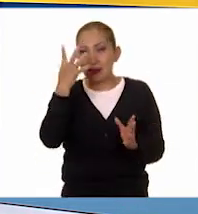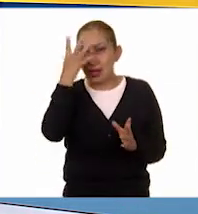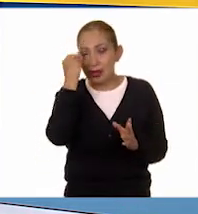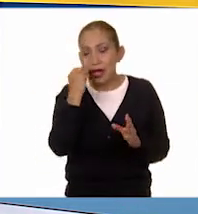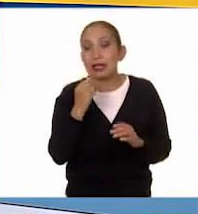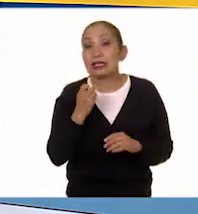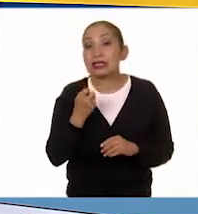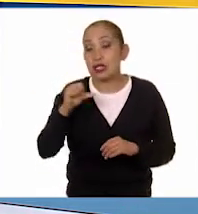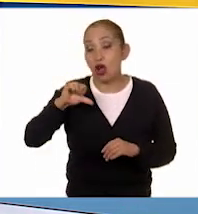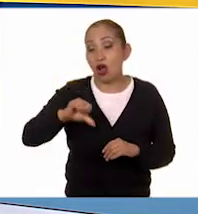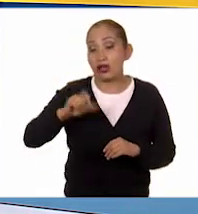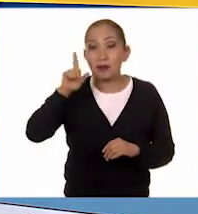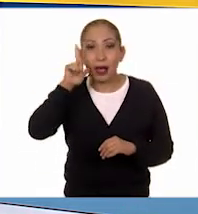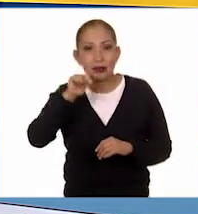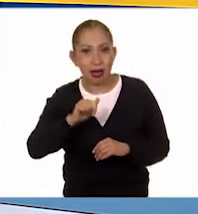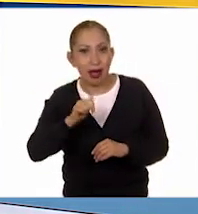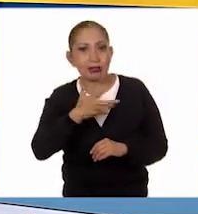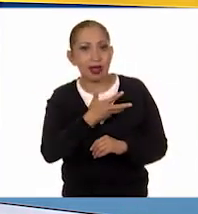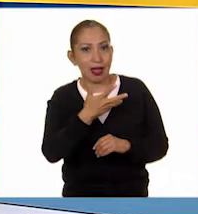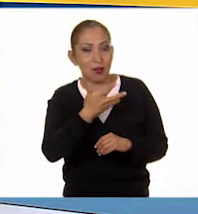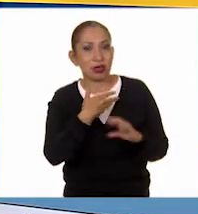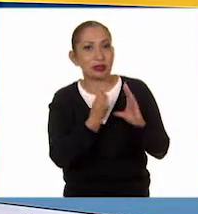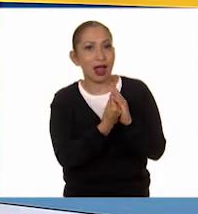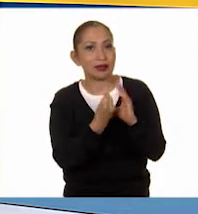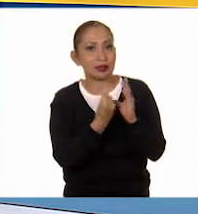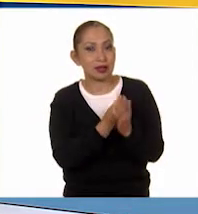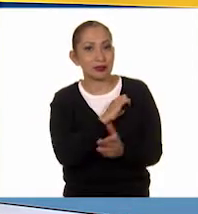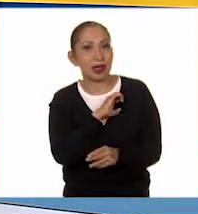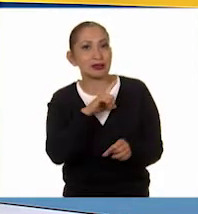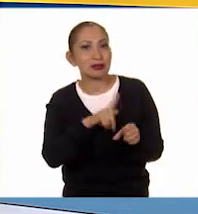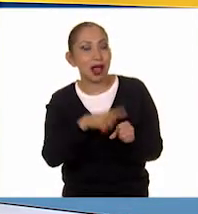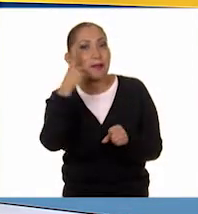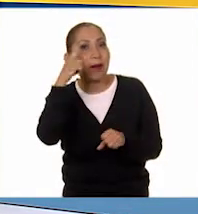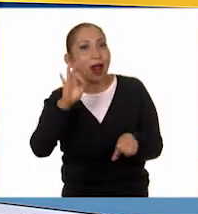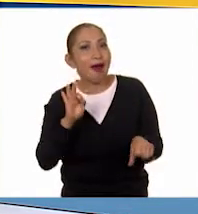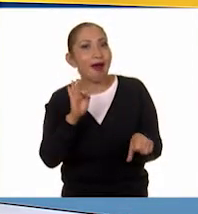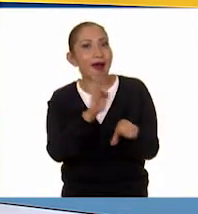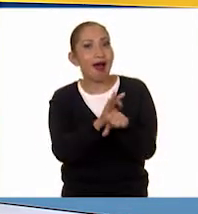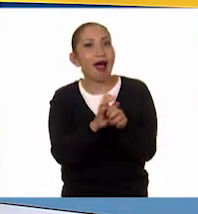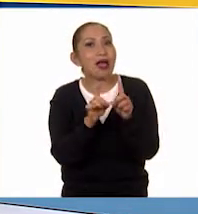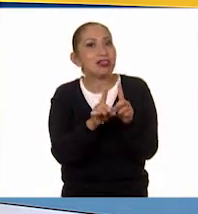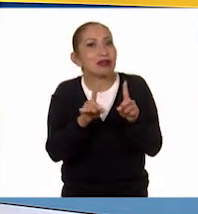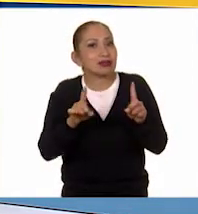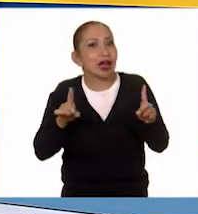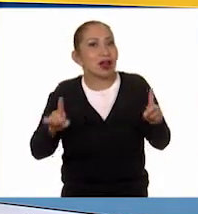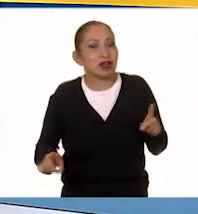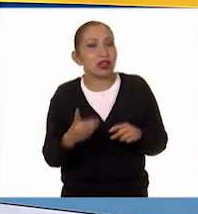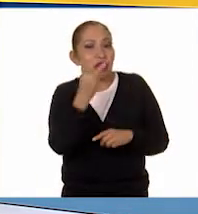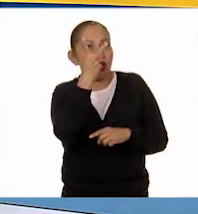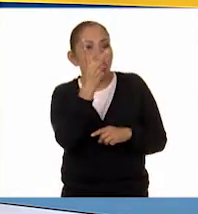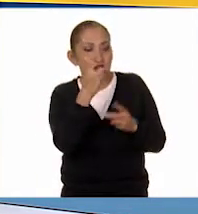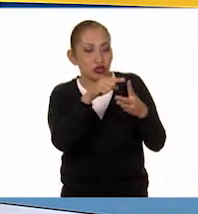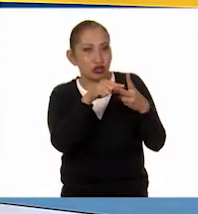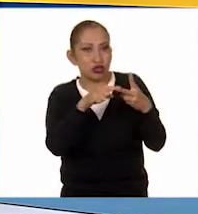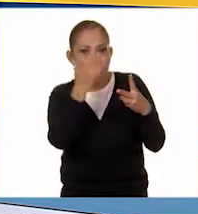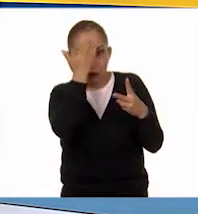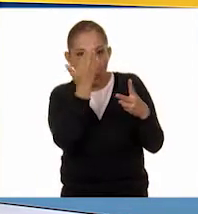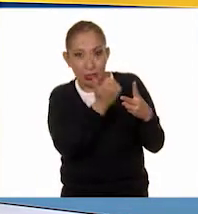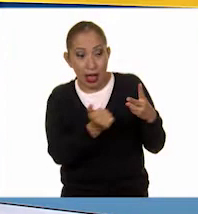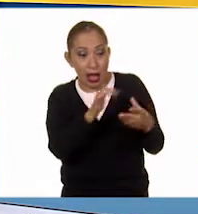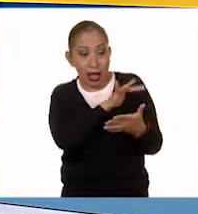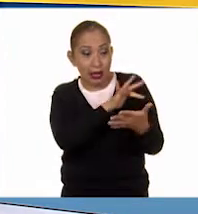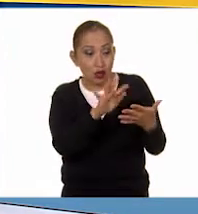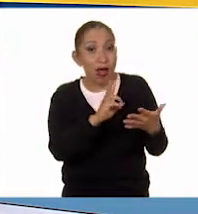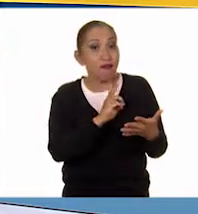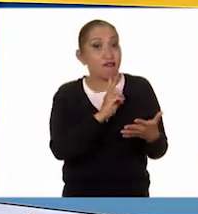De hecho, hoy y mañana tendremos sesiones especiales para fortalecer el desarrollo de dos habilidades: la lectura